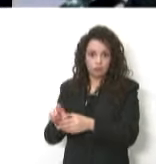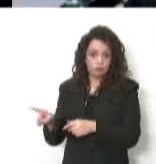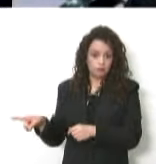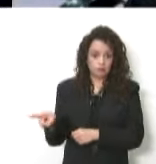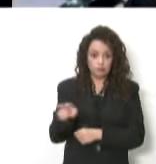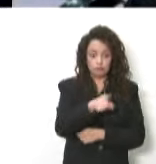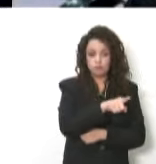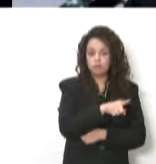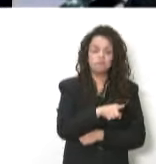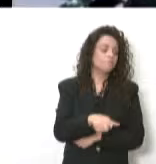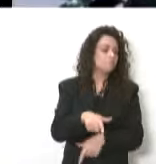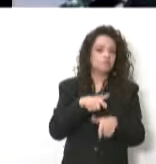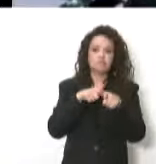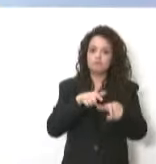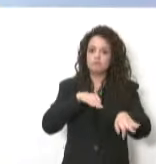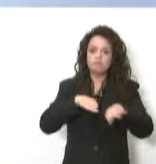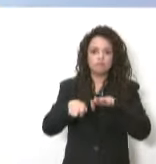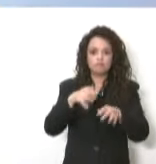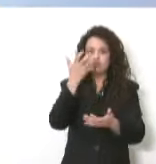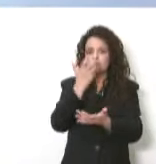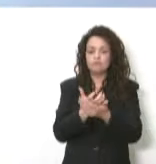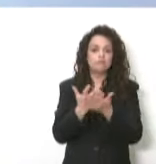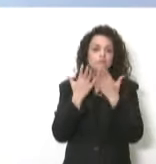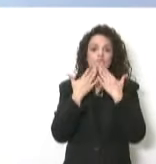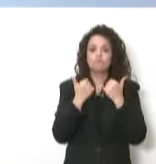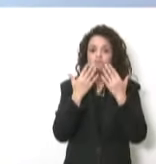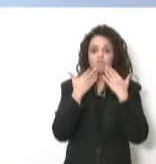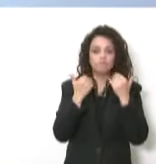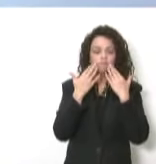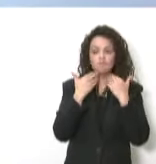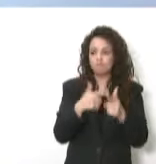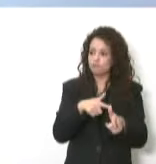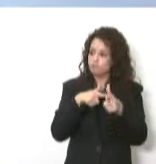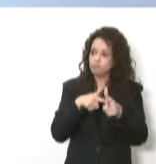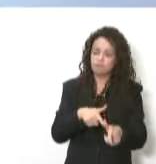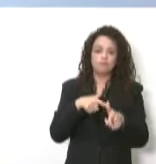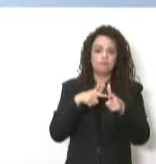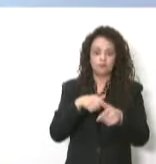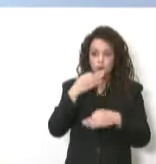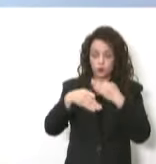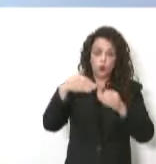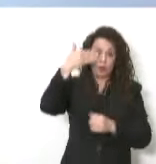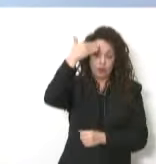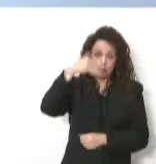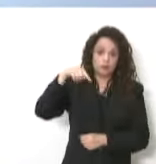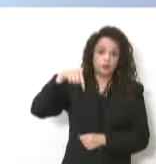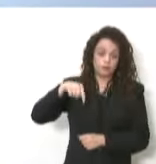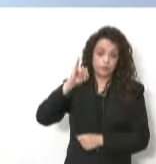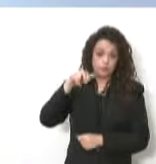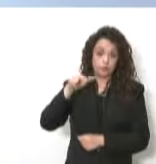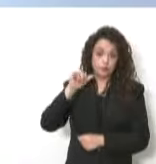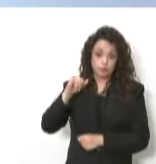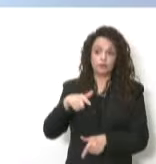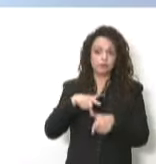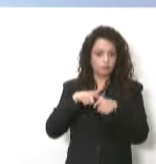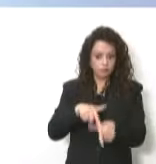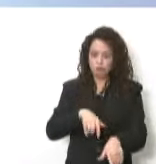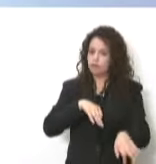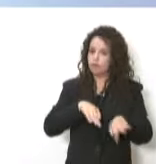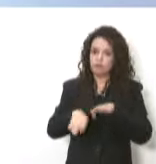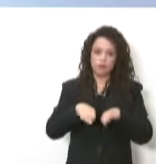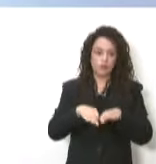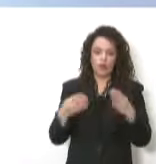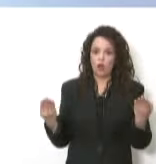han dejado de trabajar. Como lo sabe todo mundo, el instituto ha mantenido su ritmo de trabajo